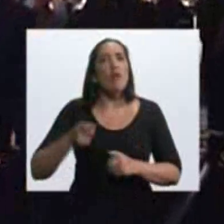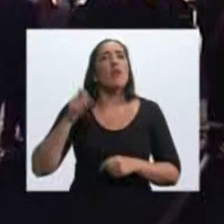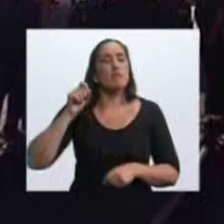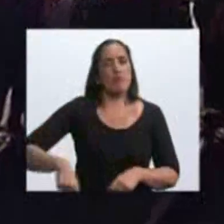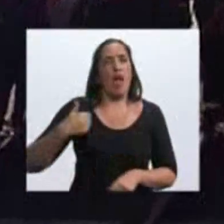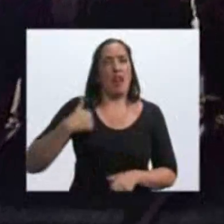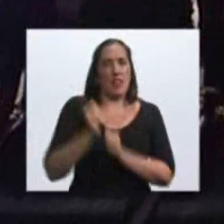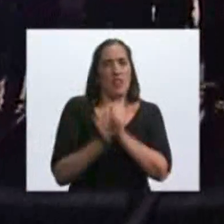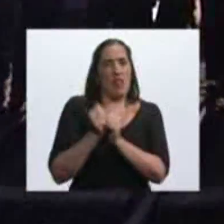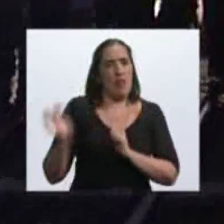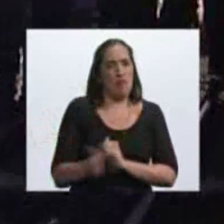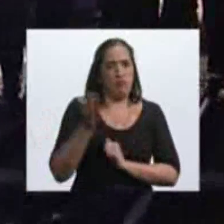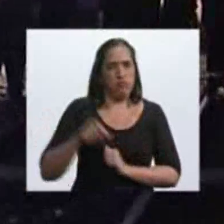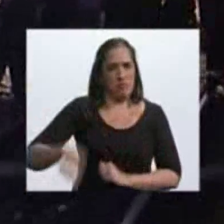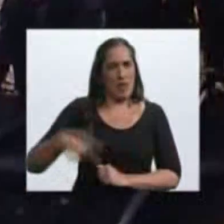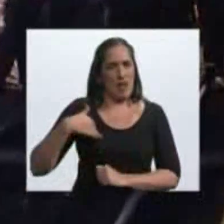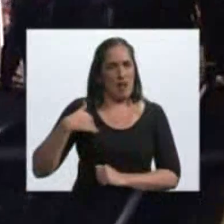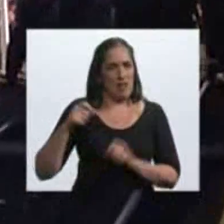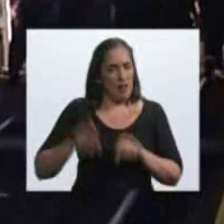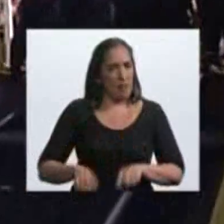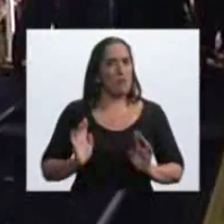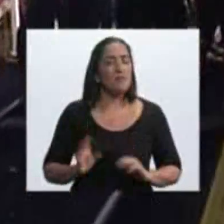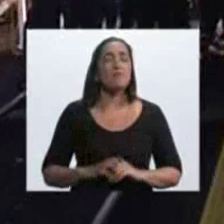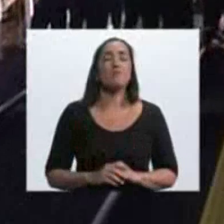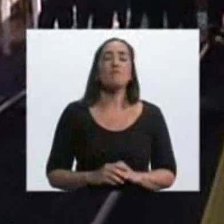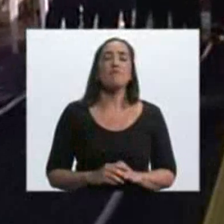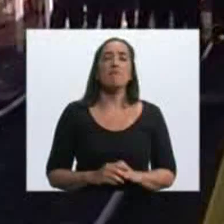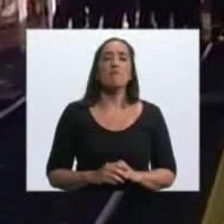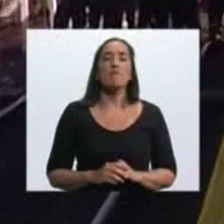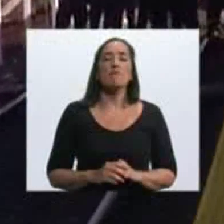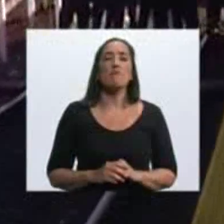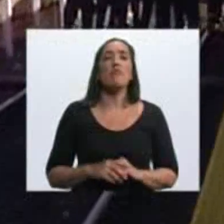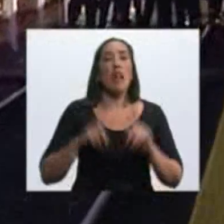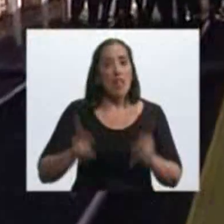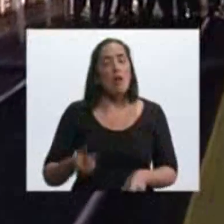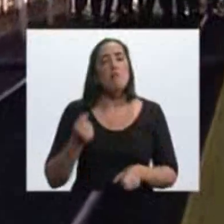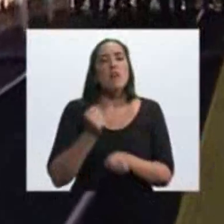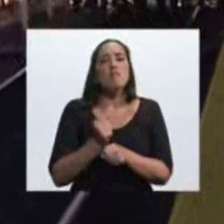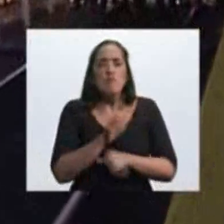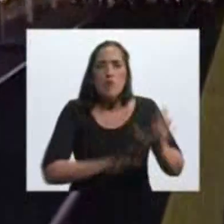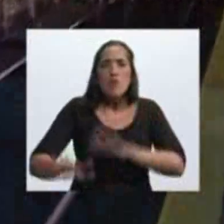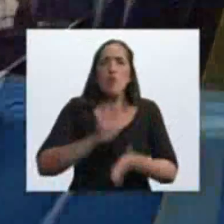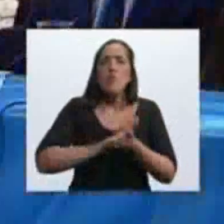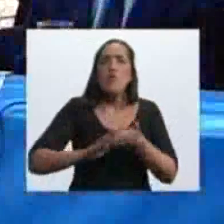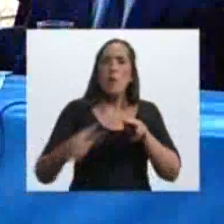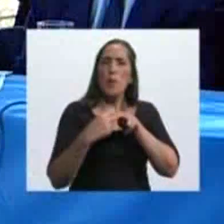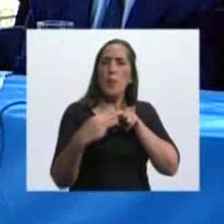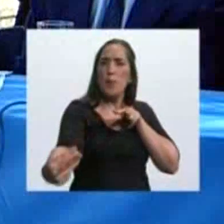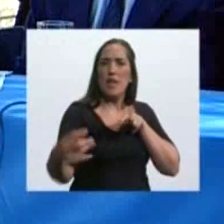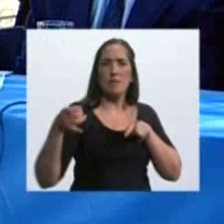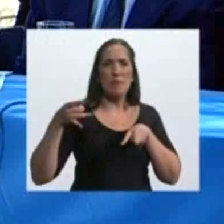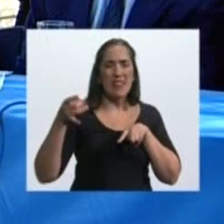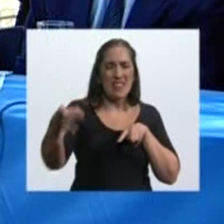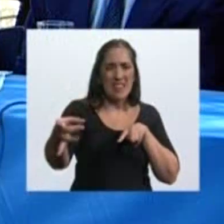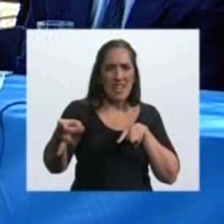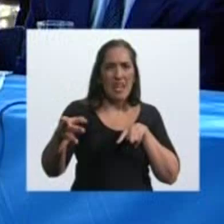en la República Argentina. Y también estamos haciendo las vías nuevas para el tren, que